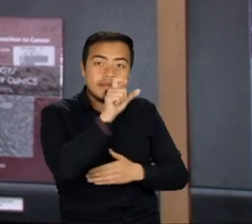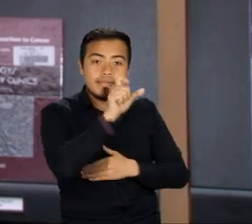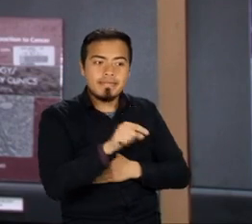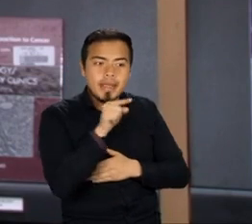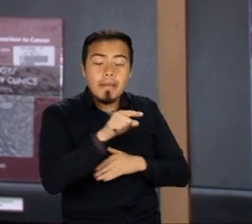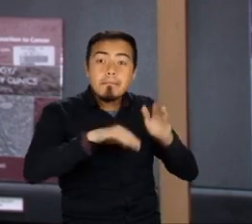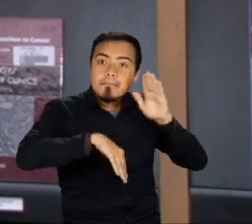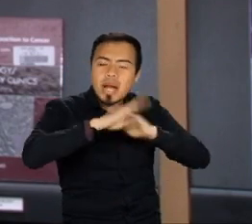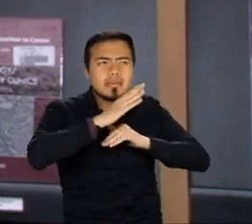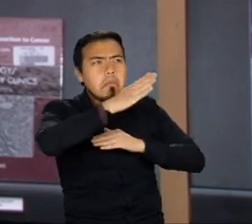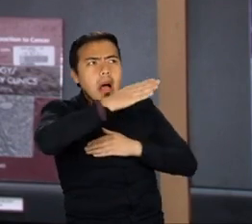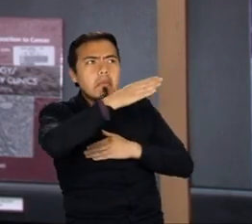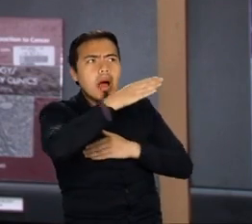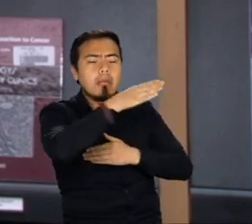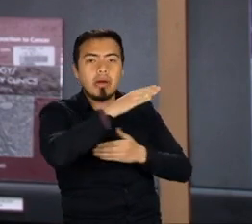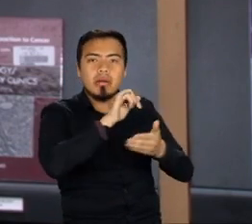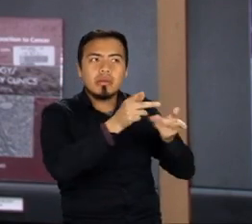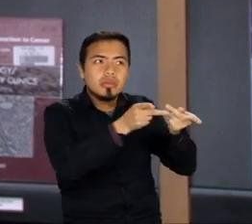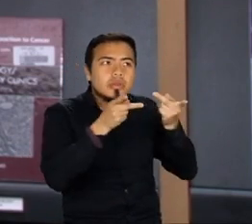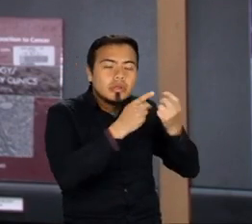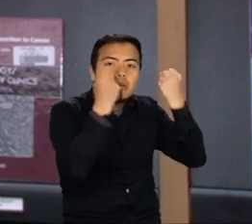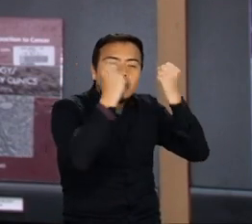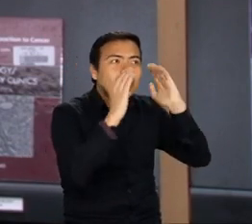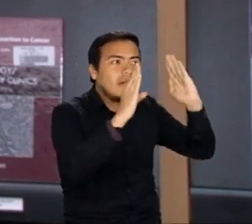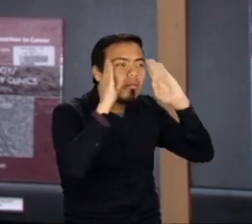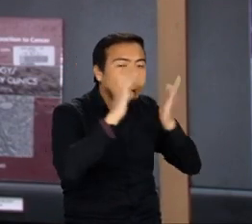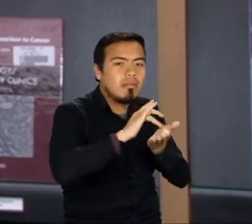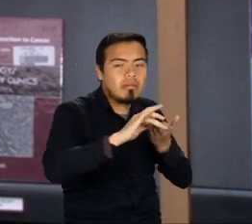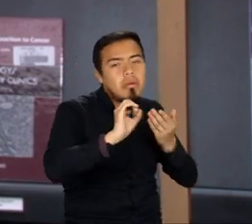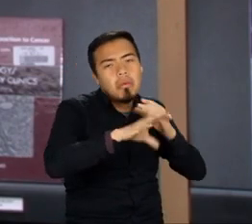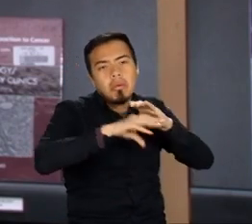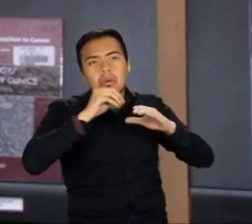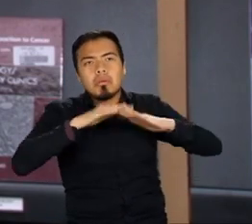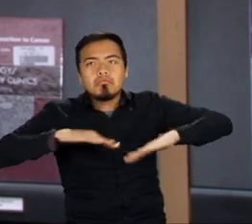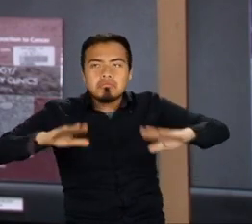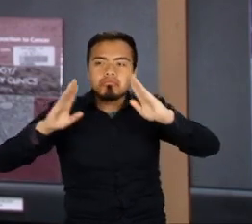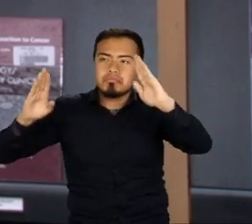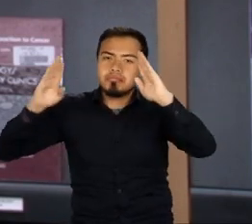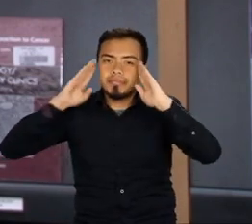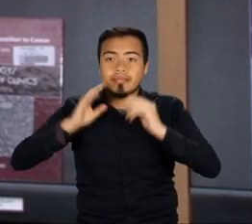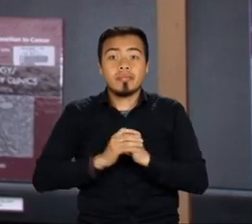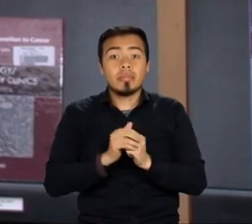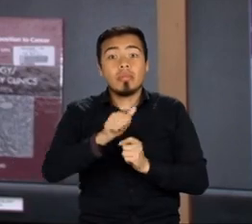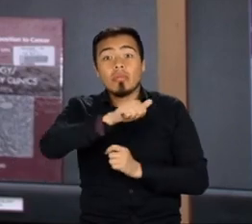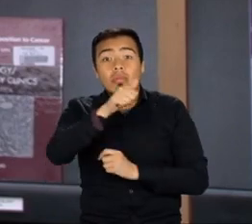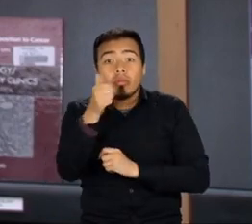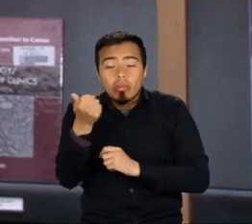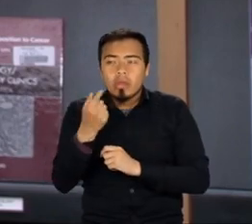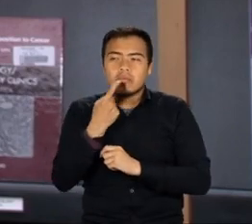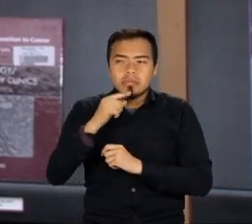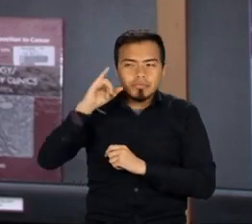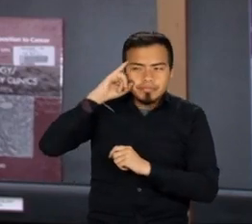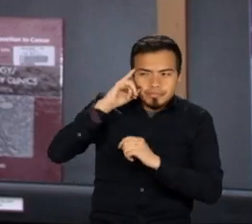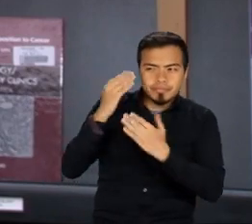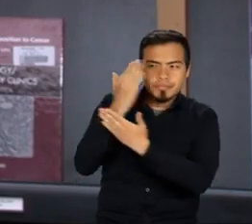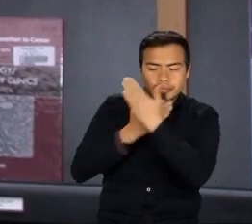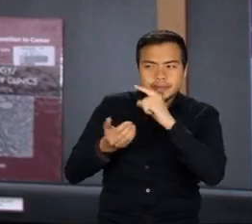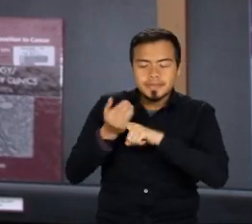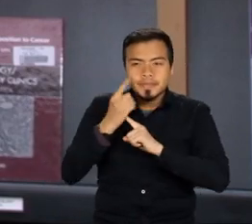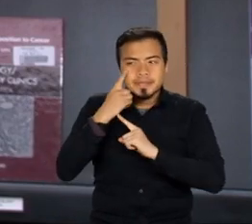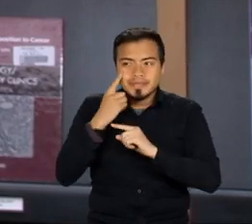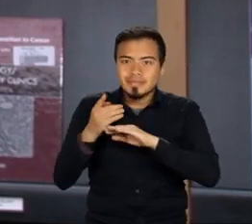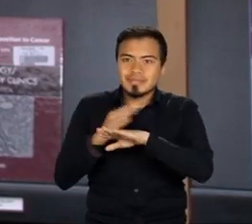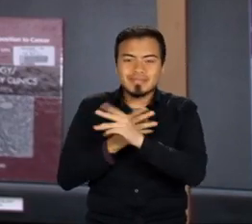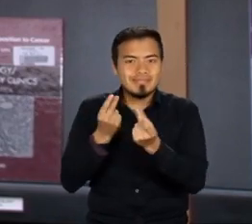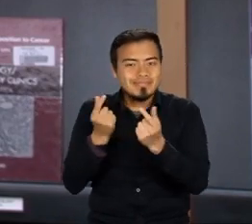consulta ya sea urgencias o a la consulta externa. Y seguido de eso, ya con una sospecha diagnóstica, se empezaría pues toda la batería